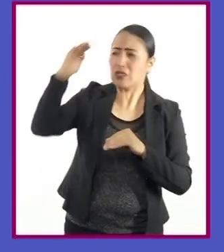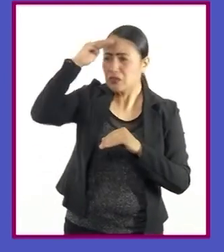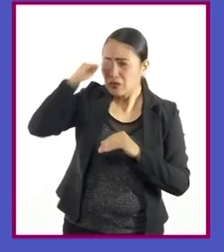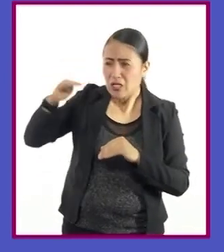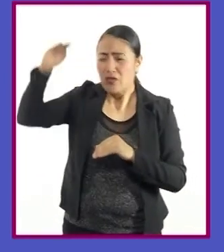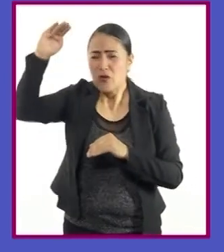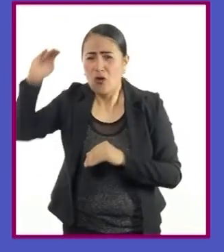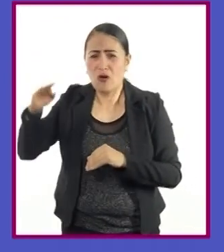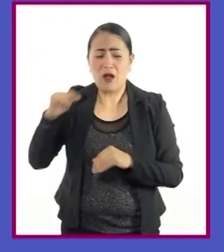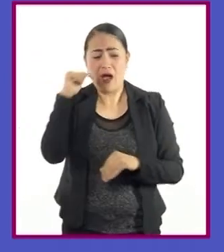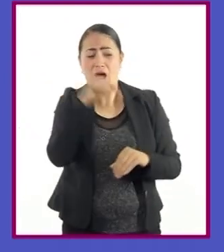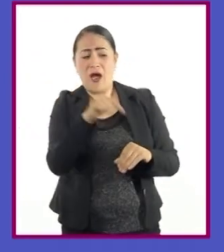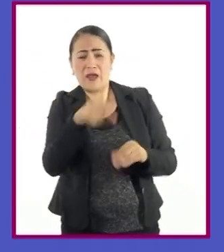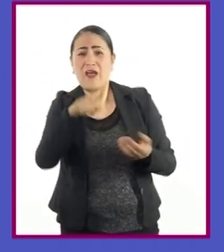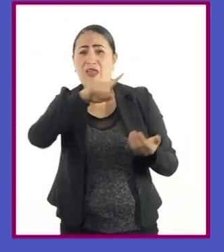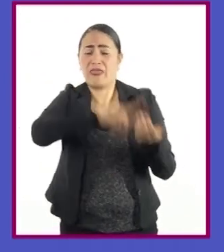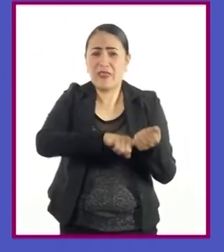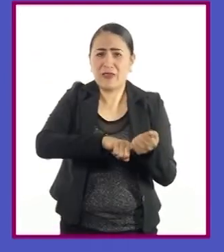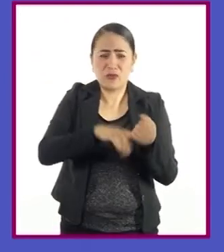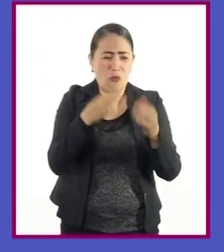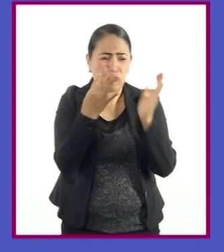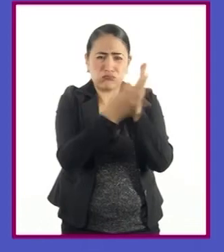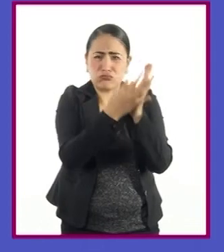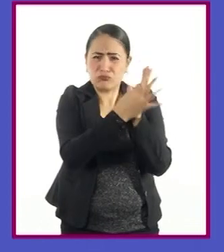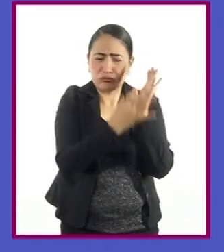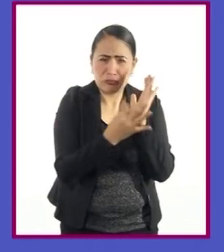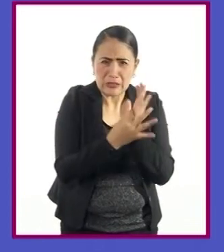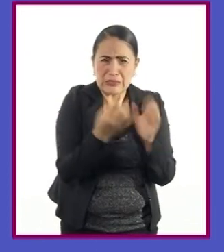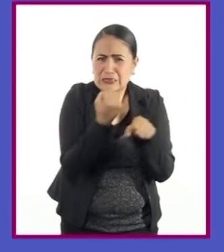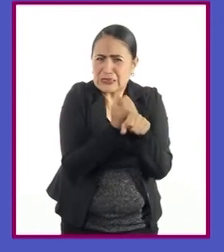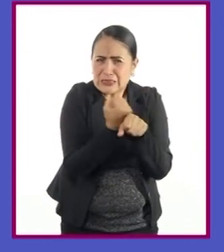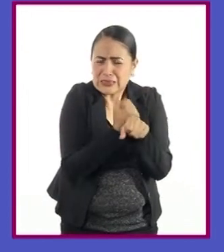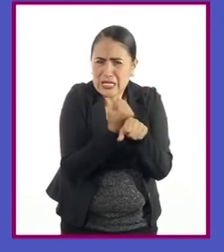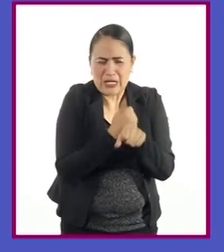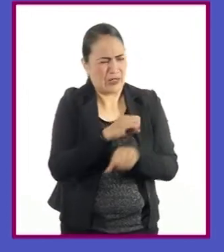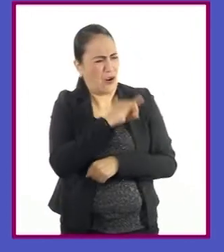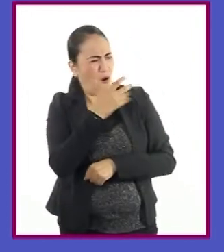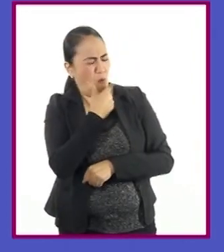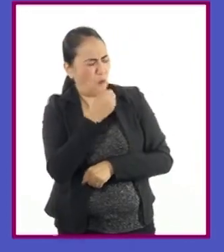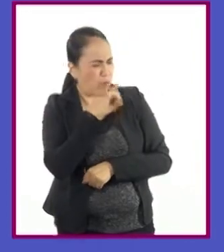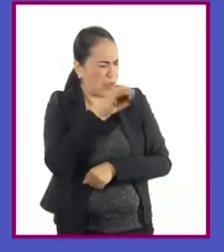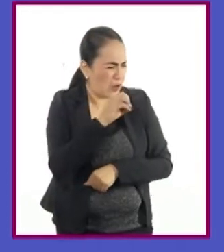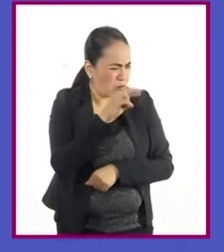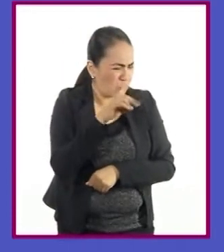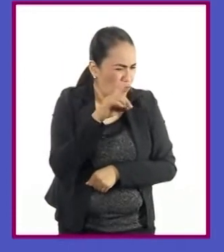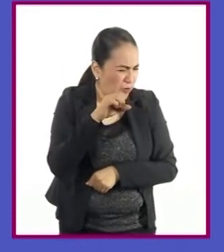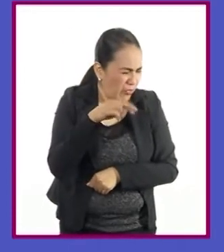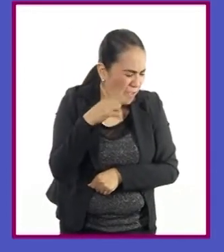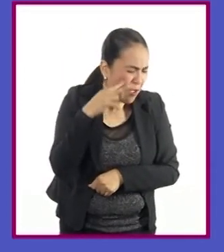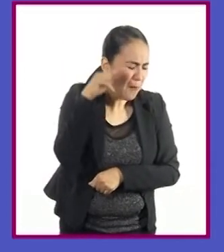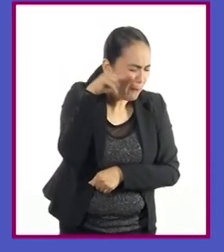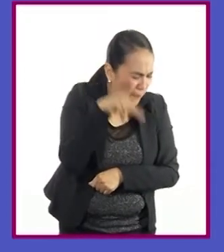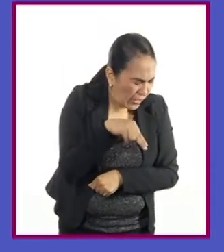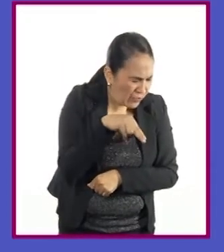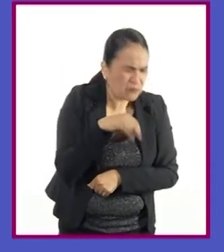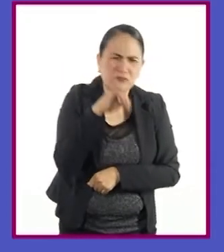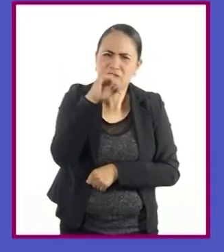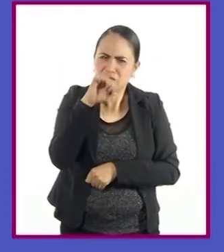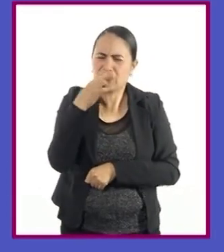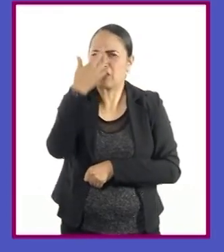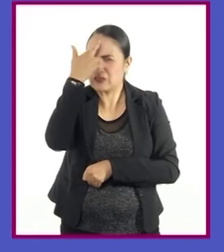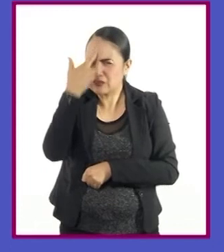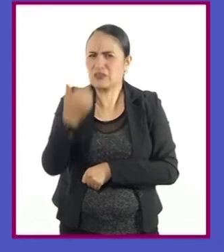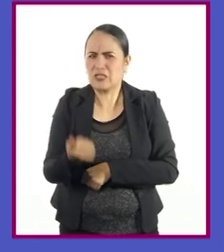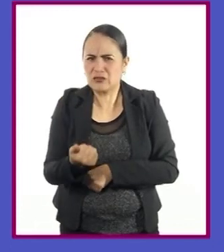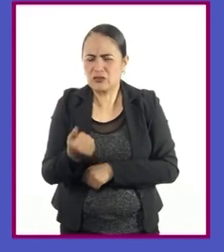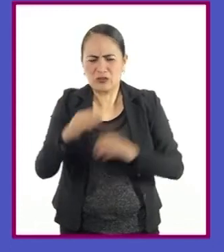baja, «en el almohadón hay manchas que parecen de sangre». Jordán se acercó rápidamente y se dobló a su vez. Efectivamente,